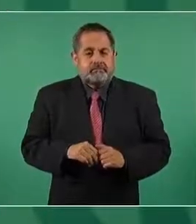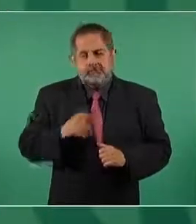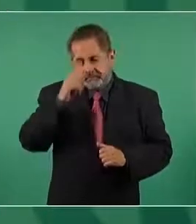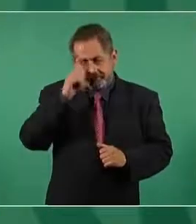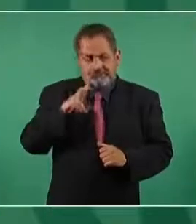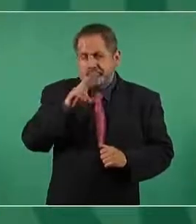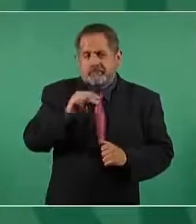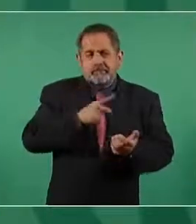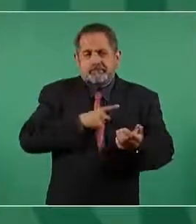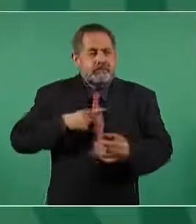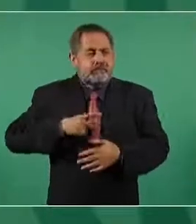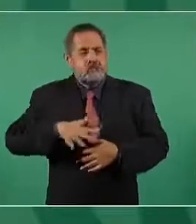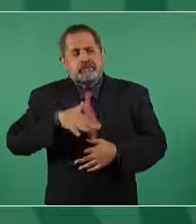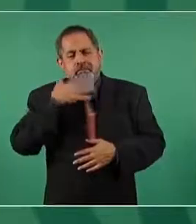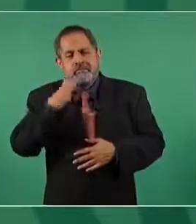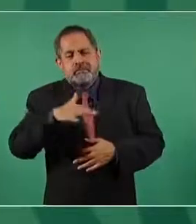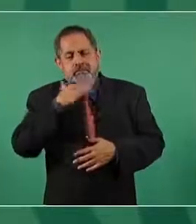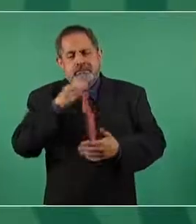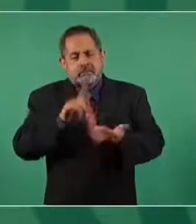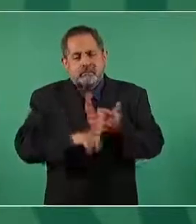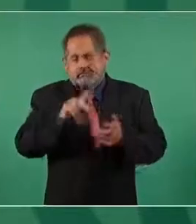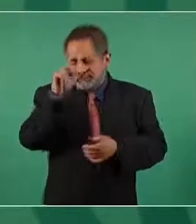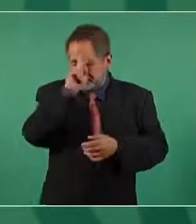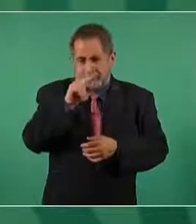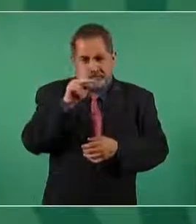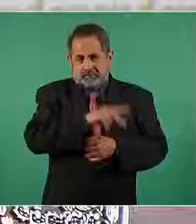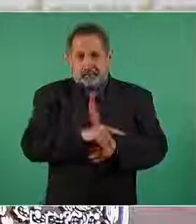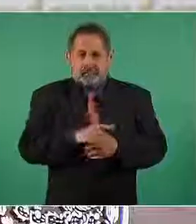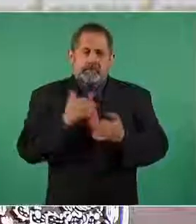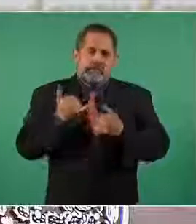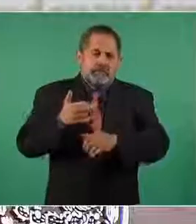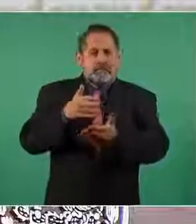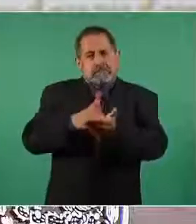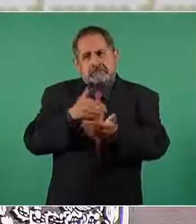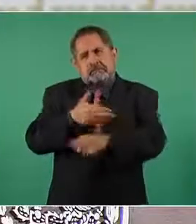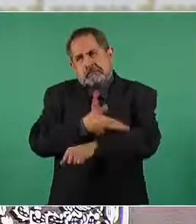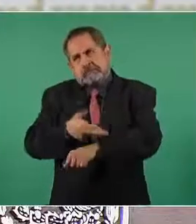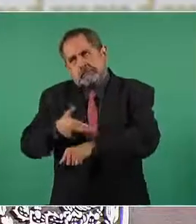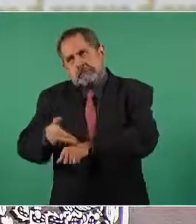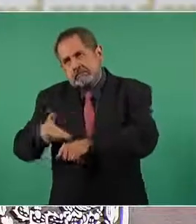evitar corrupción y burocracia